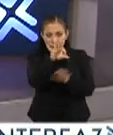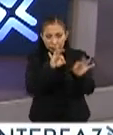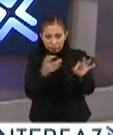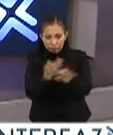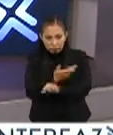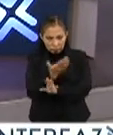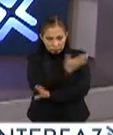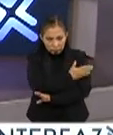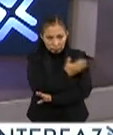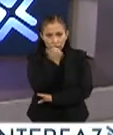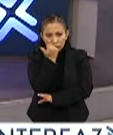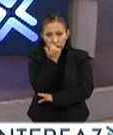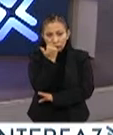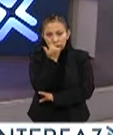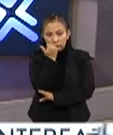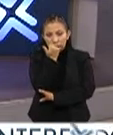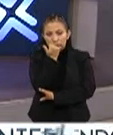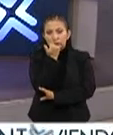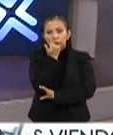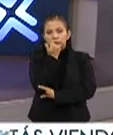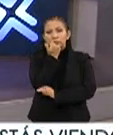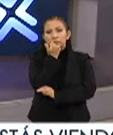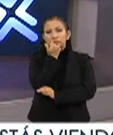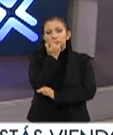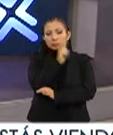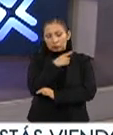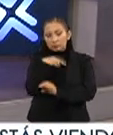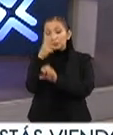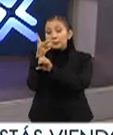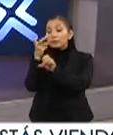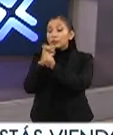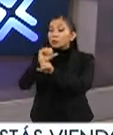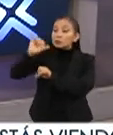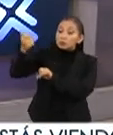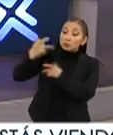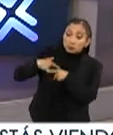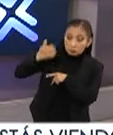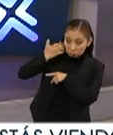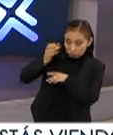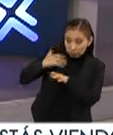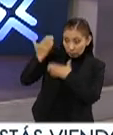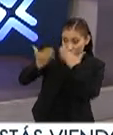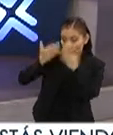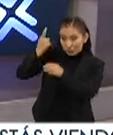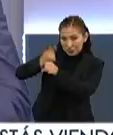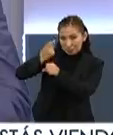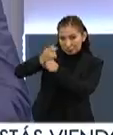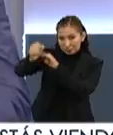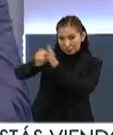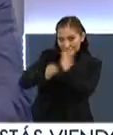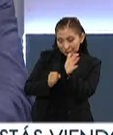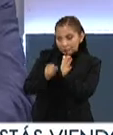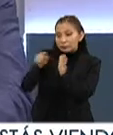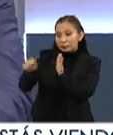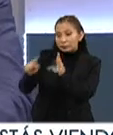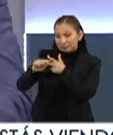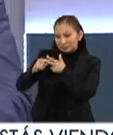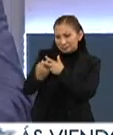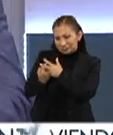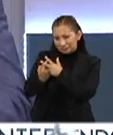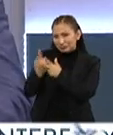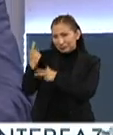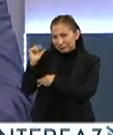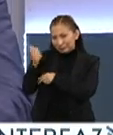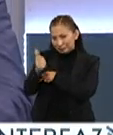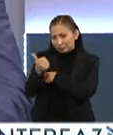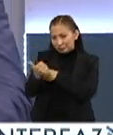ya ocurrió, ese proceso de selección, y se invitará a aquellas personas que están cursando el primer semestre, que acaba de iniciar en el